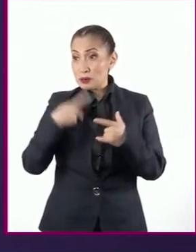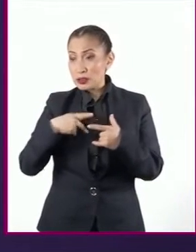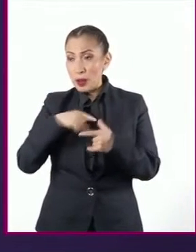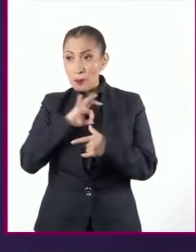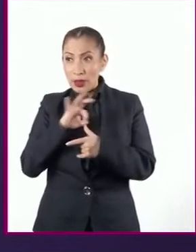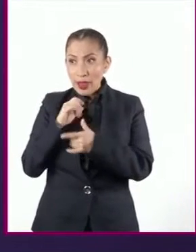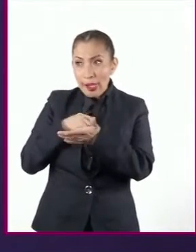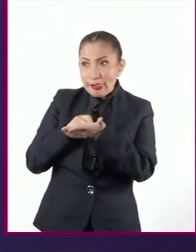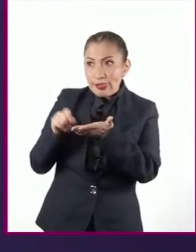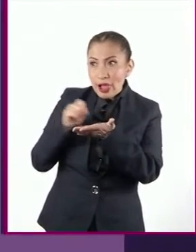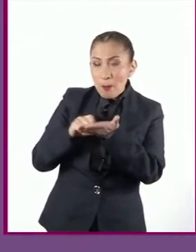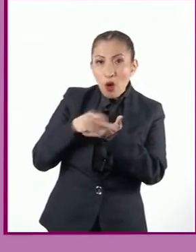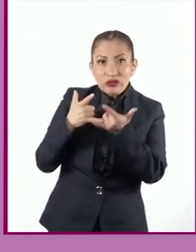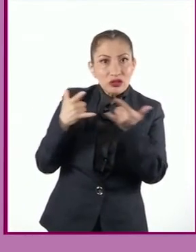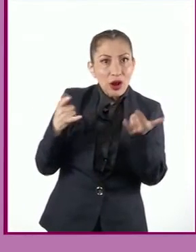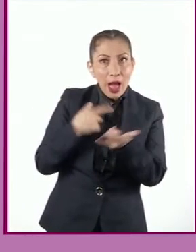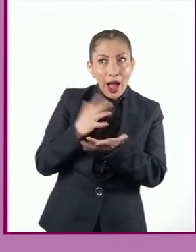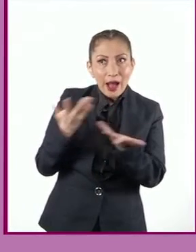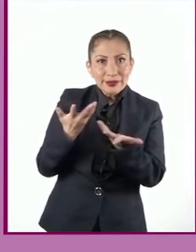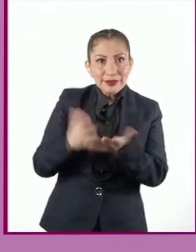podrían escribirse en cuentos?